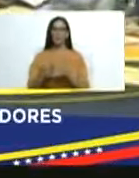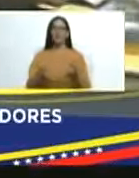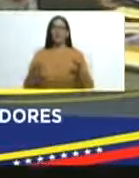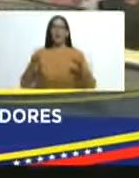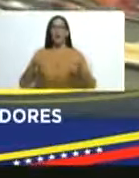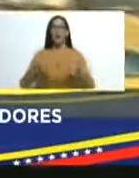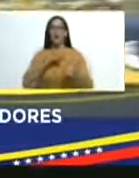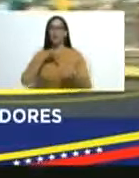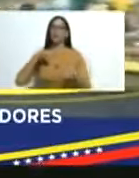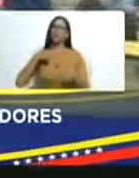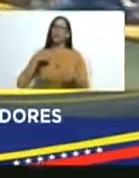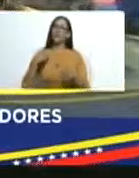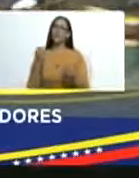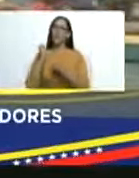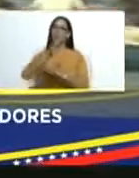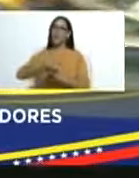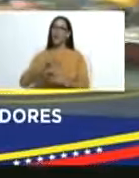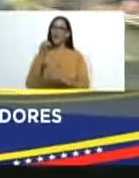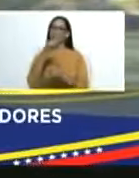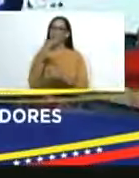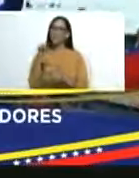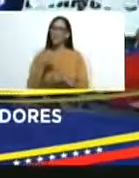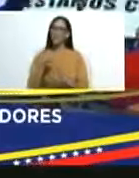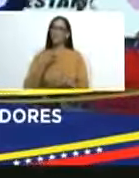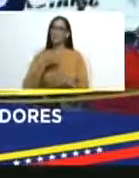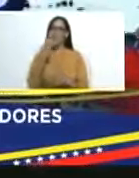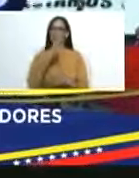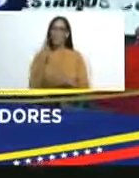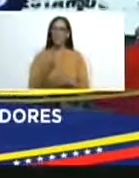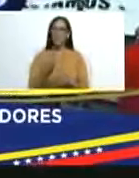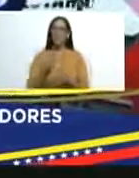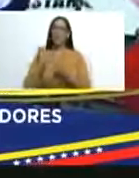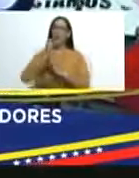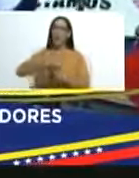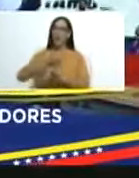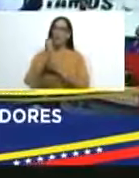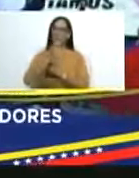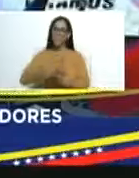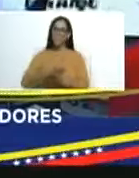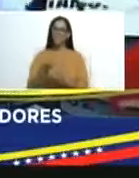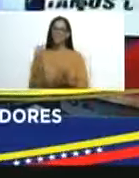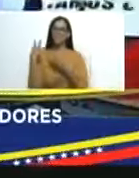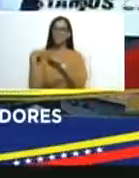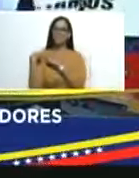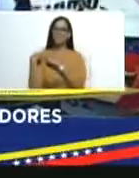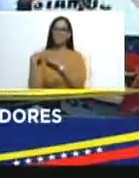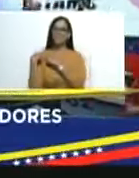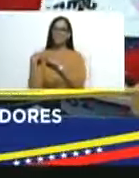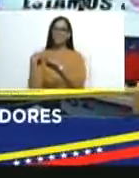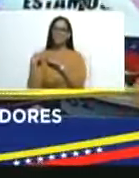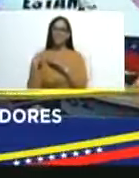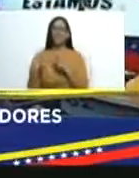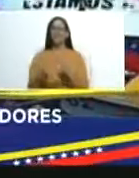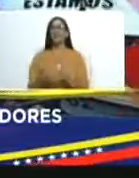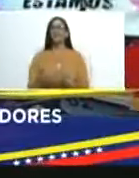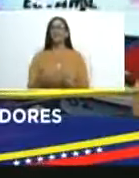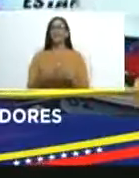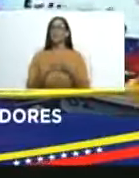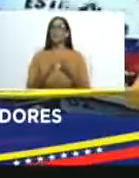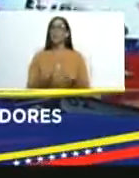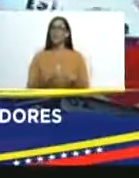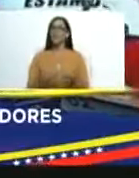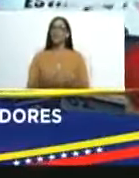hoy, nuestros pescadores del estado Zulia están comprometidos con la pesca responsable, sostenible